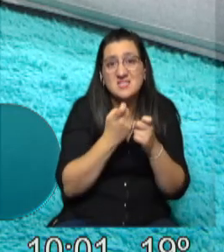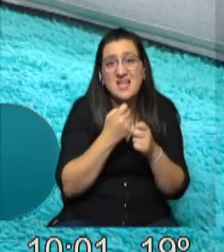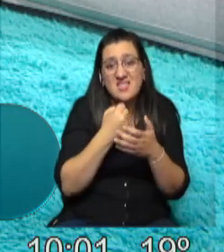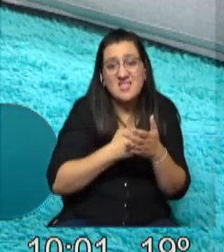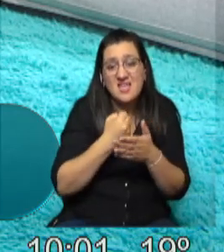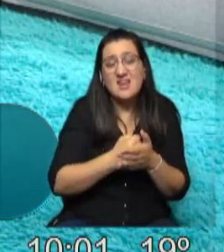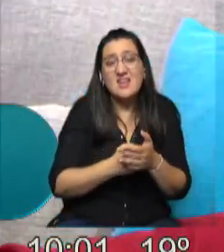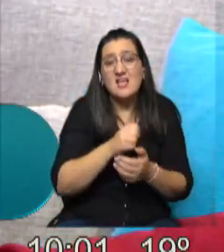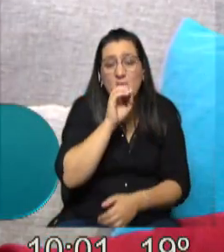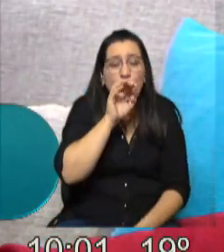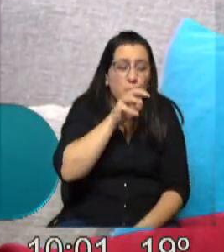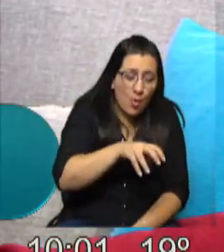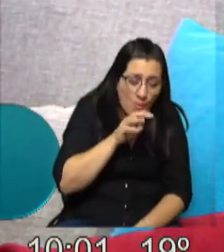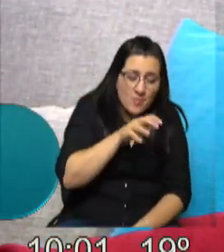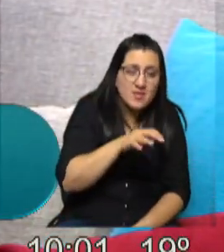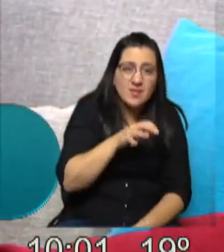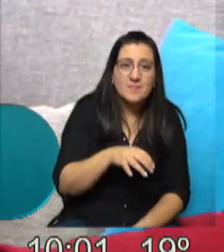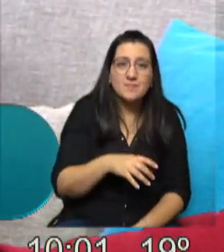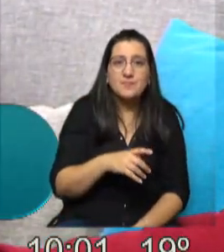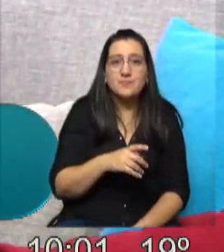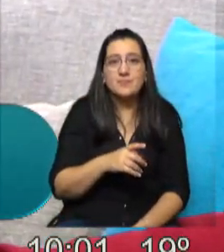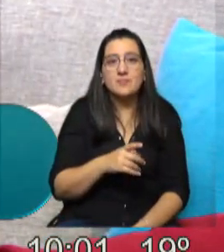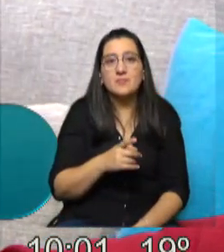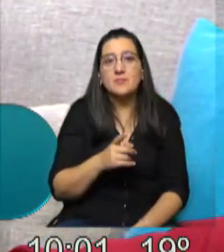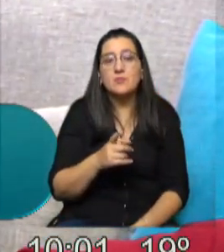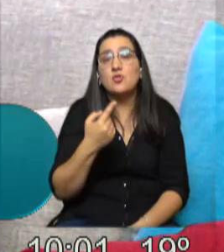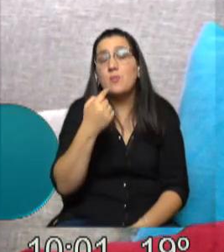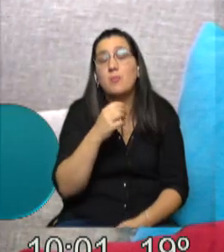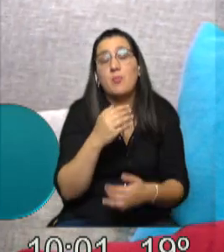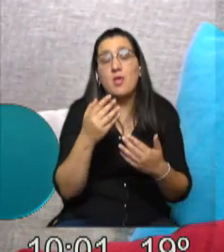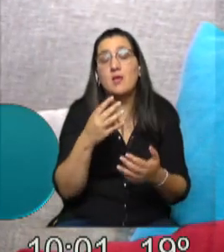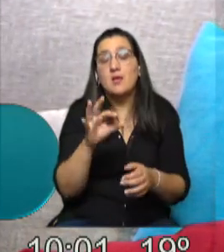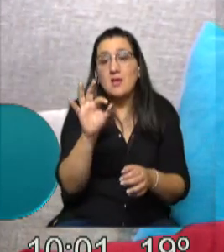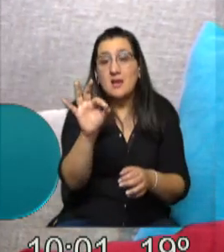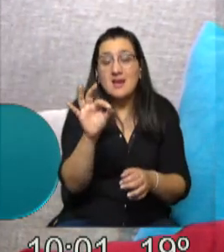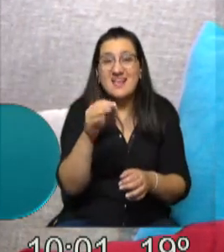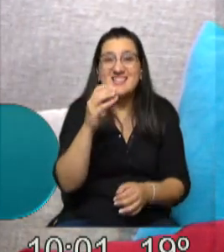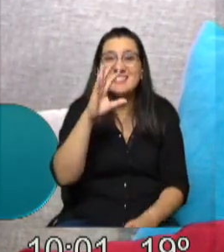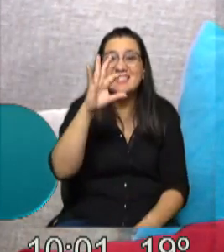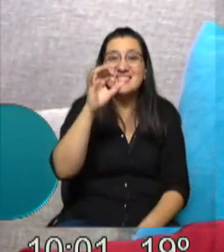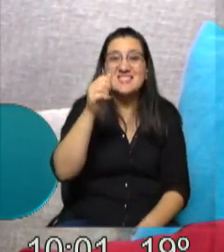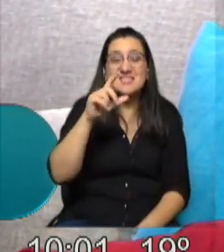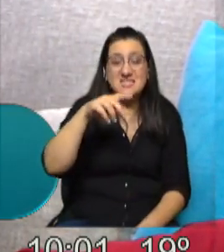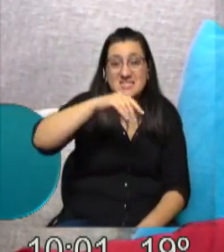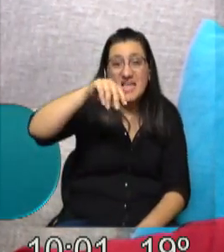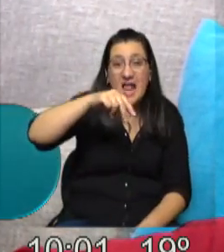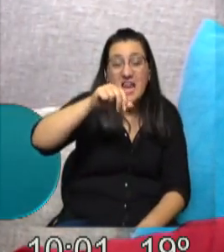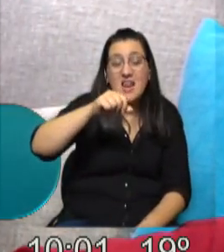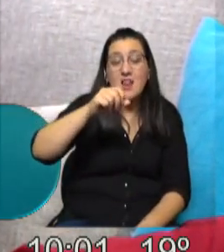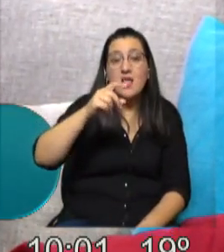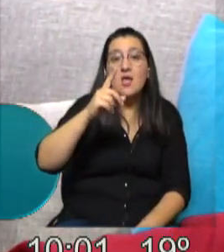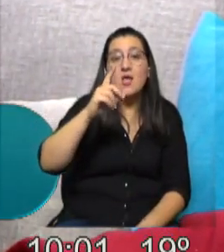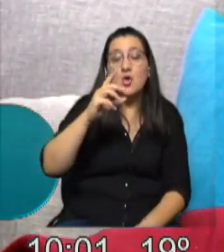gruesa abajo de la lengua. Abajo de la lengua, no, en la base de la lengua. Donde se pueda, en realidad. En realidad eso le puede estimular el vómito del